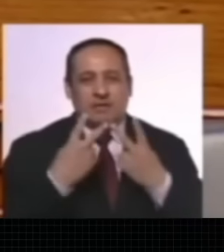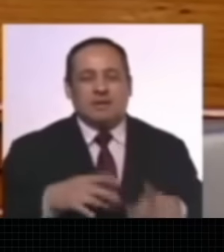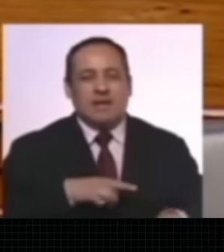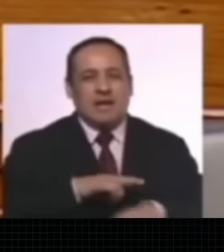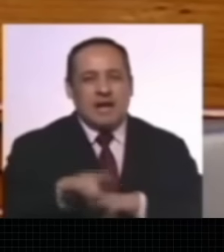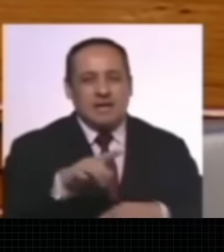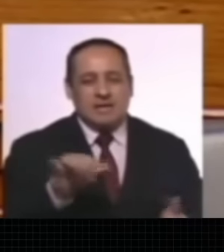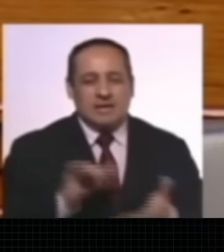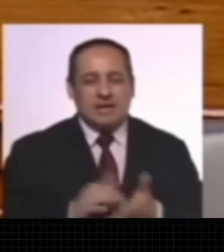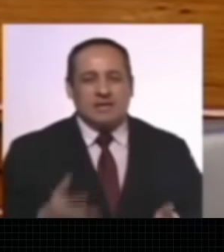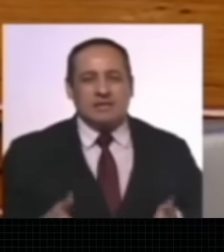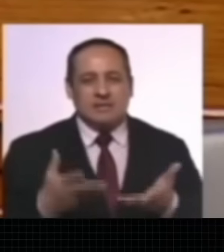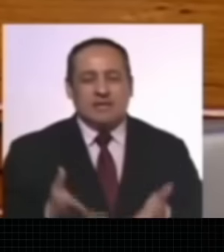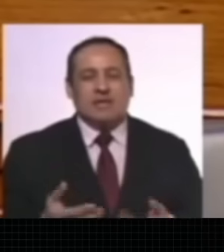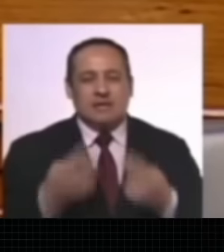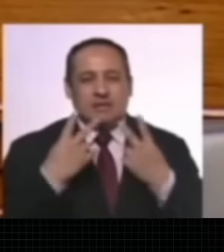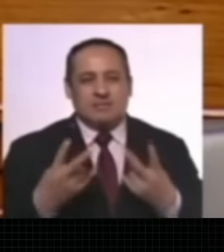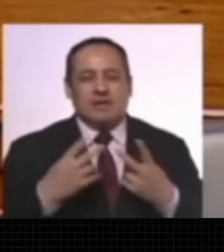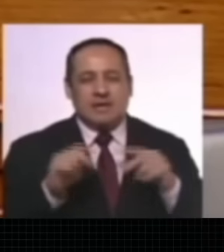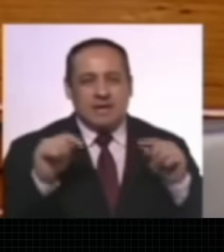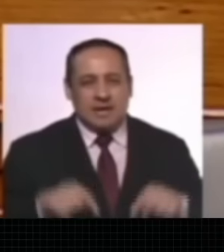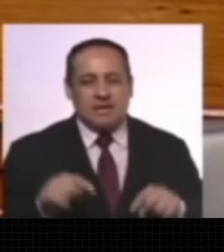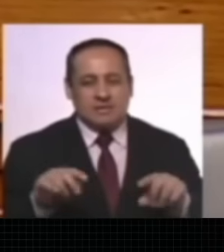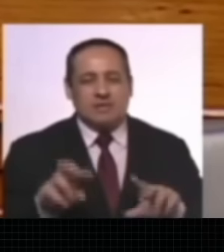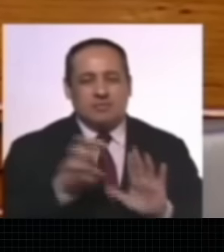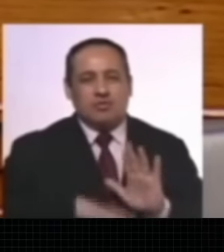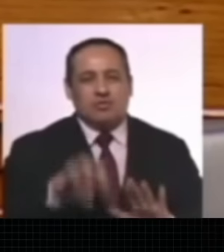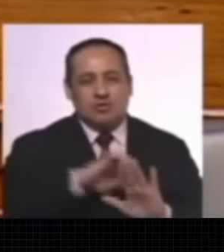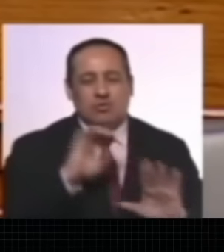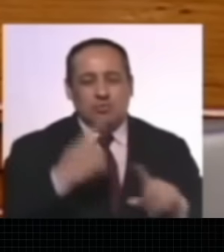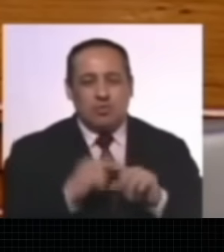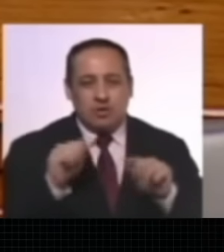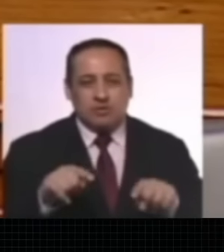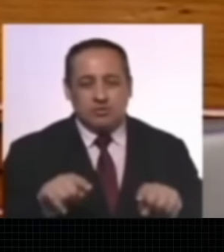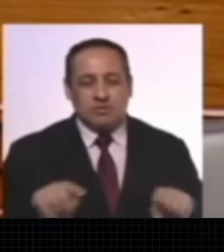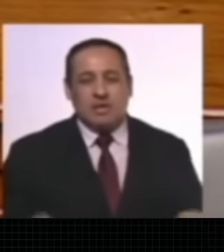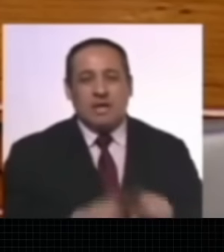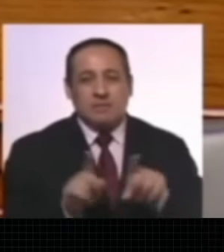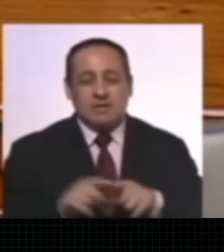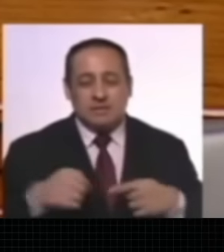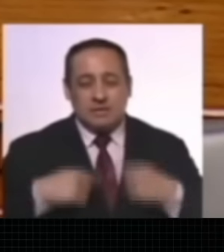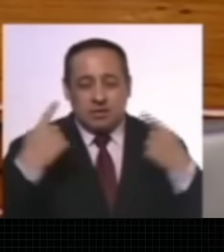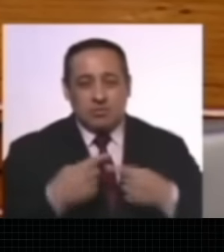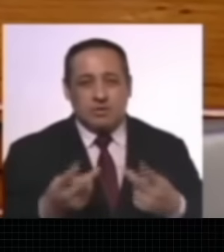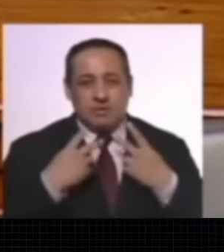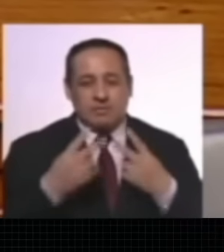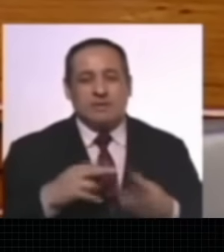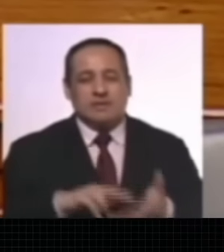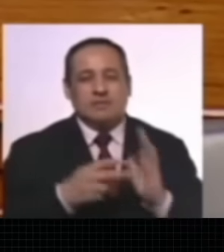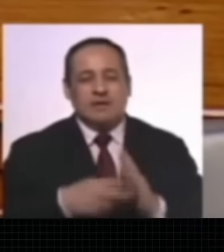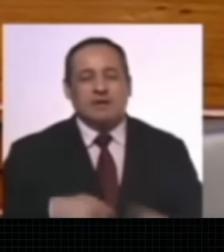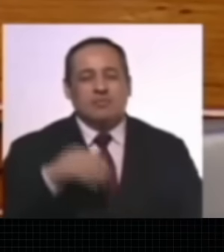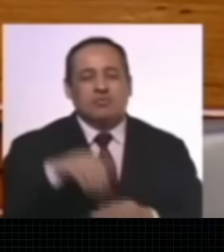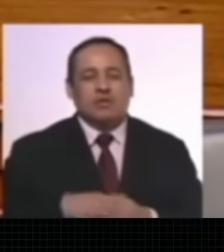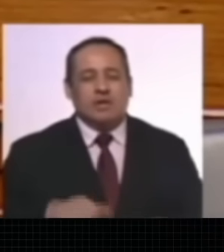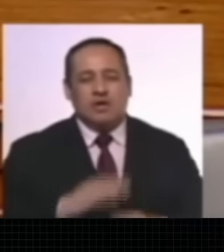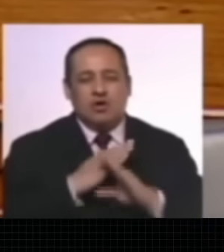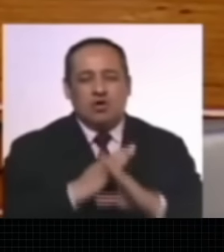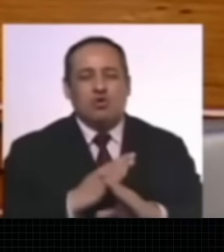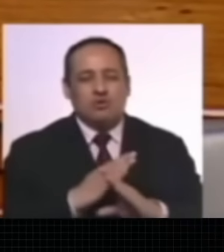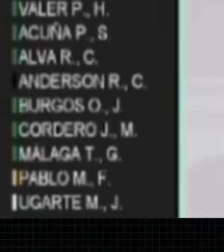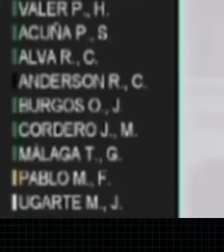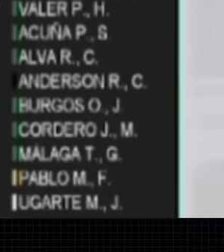trampa que trae consigo este dictamen es por eso por estas consideraciones que votaré en